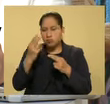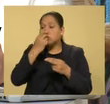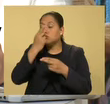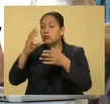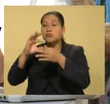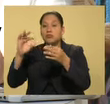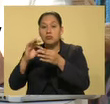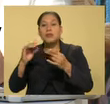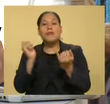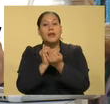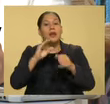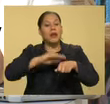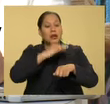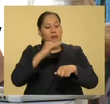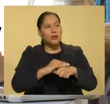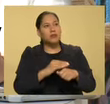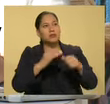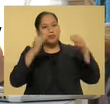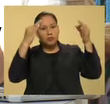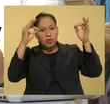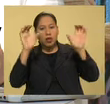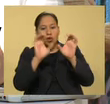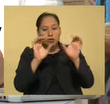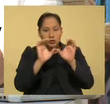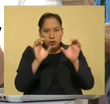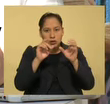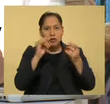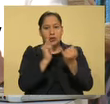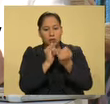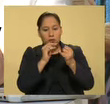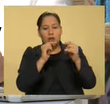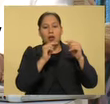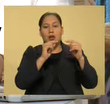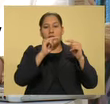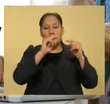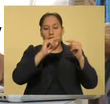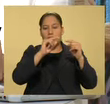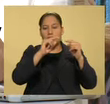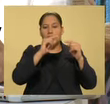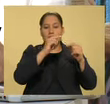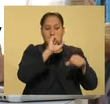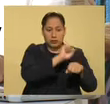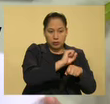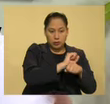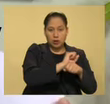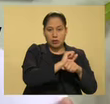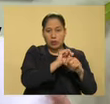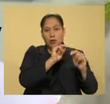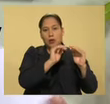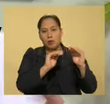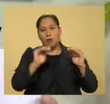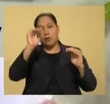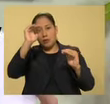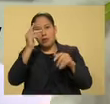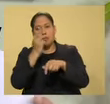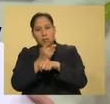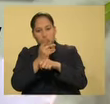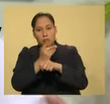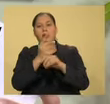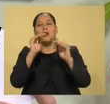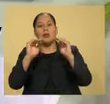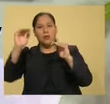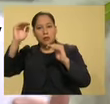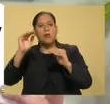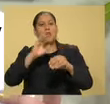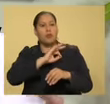justamente las calificaciones, constancias, certificados y grados académicos de estudios. Si terminas la secundaria, obviamente que tienes todo el